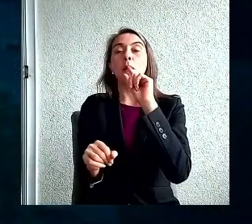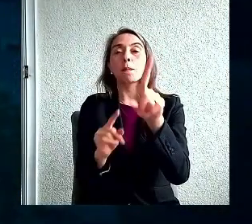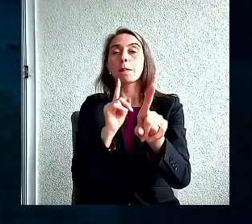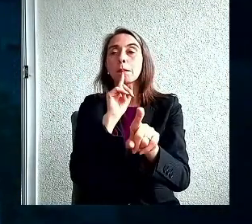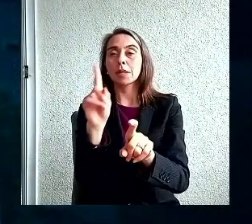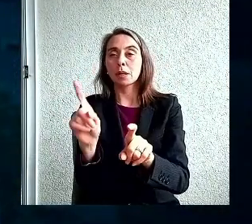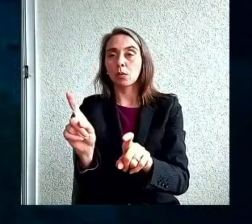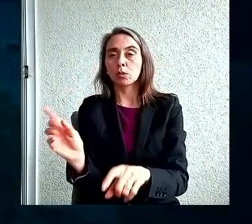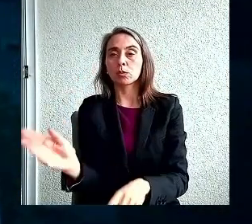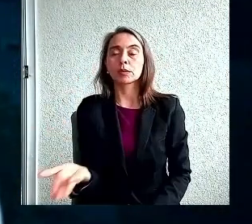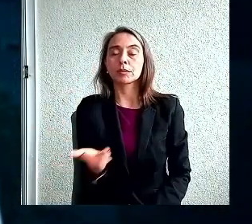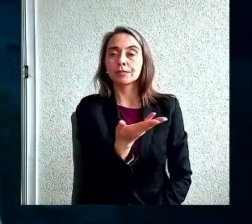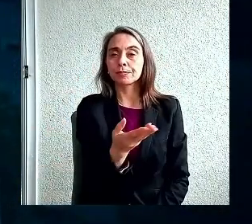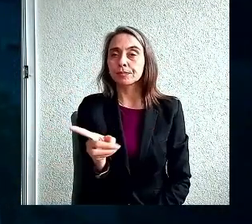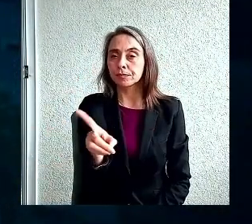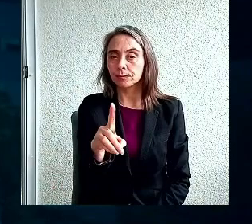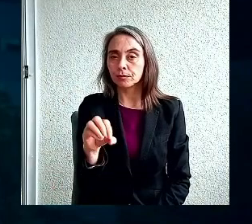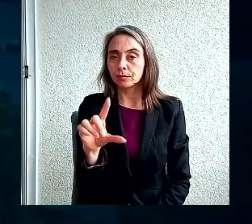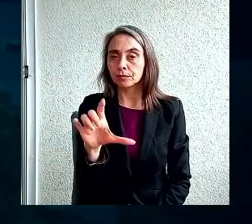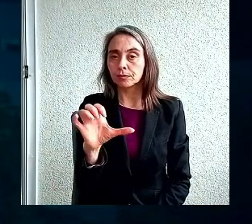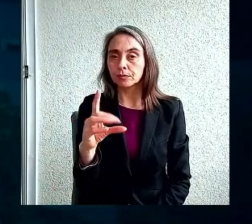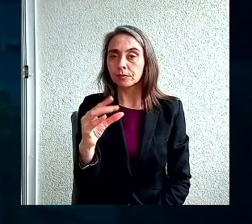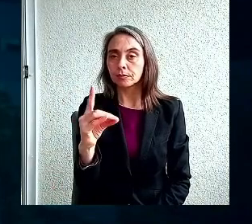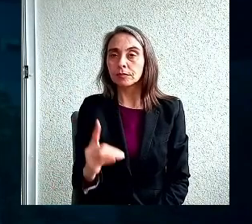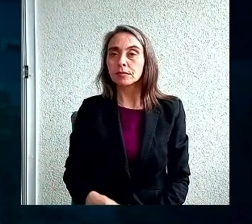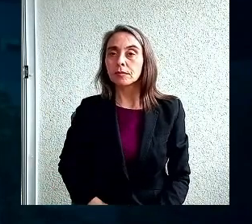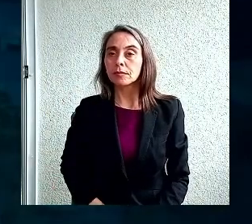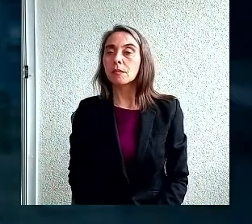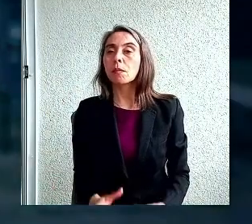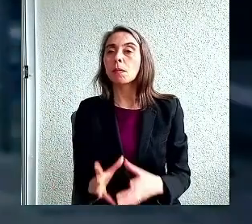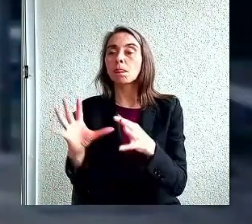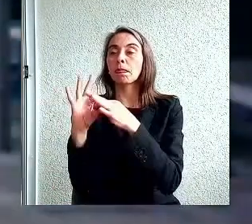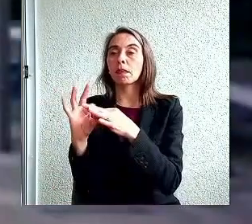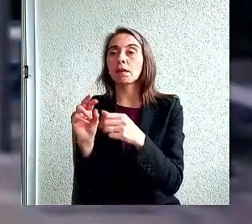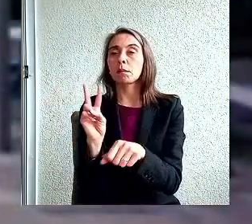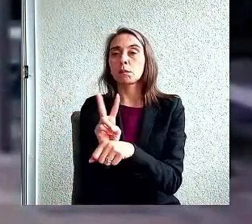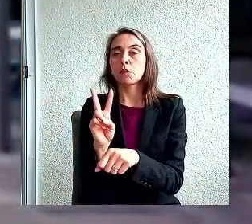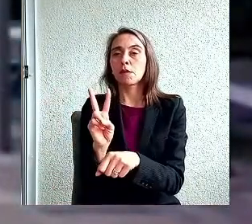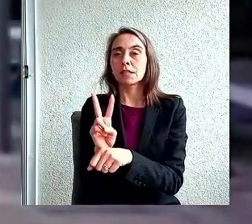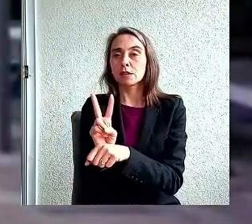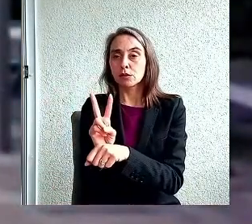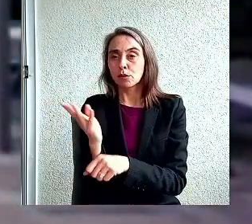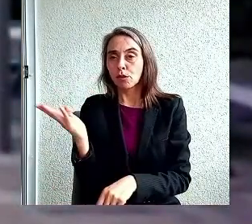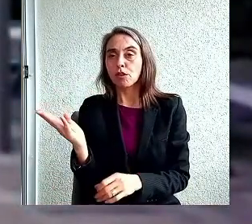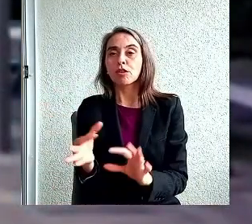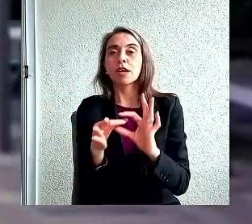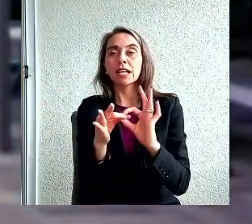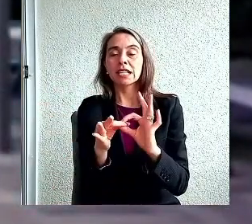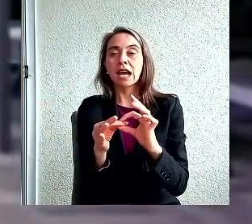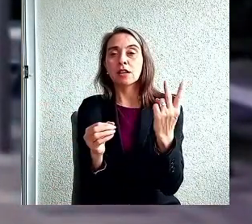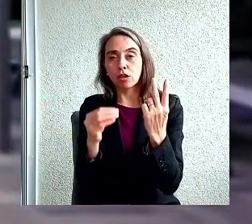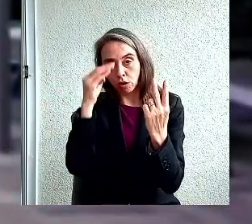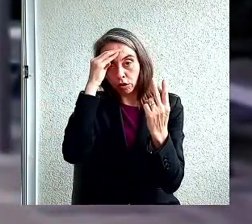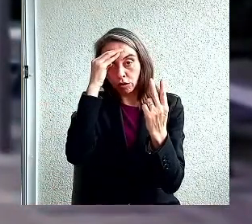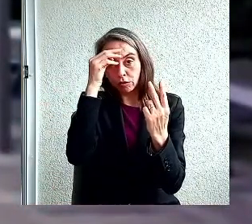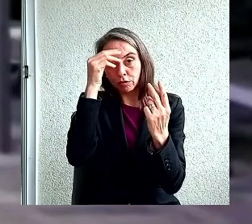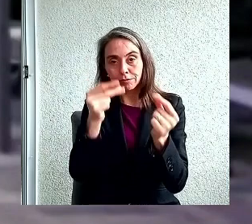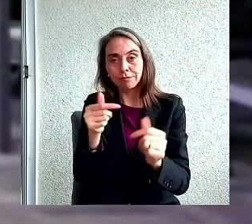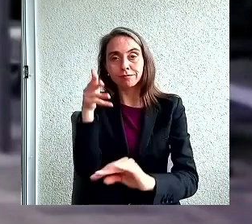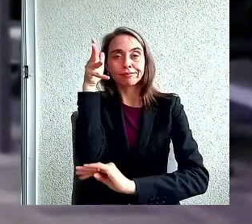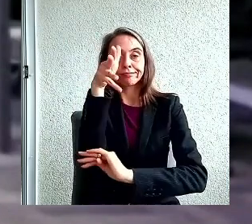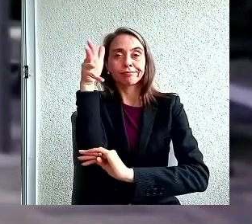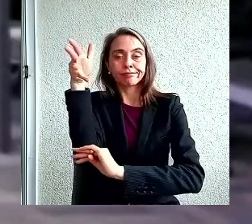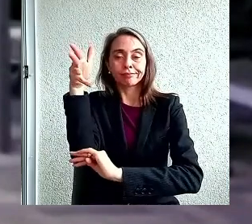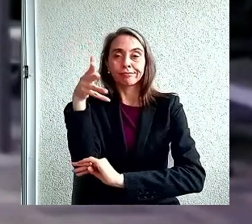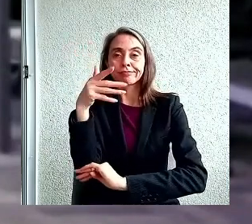agradezco también a los expositores que acaban de presentar sus ponencias y también agradecemos la transmisión simultánea con UCB TV